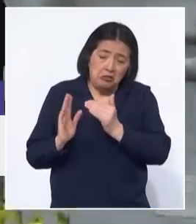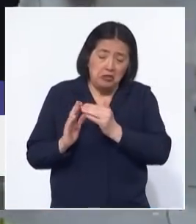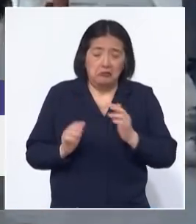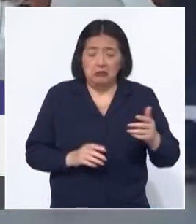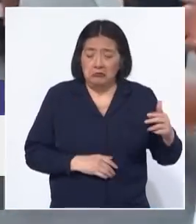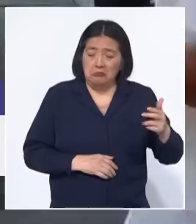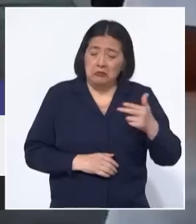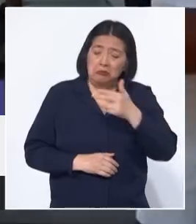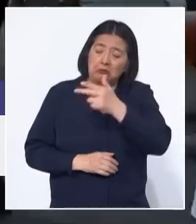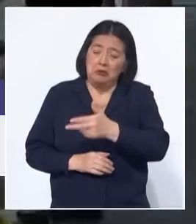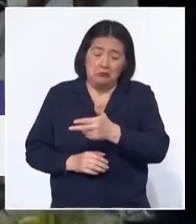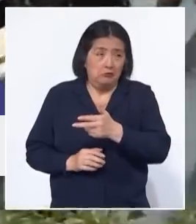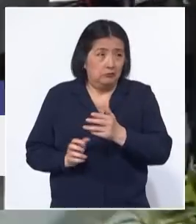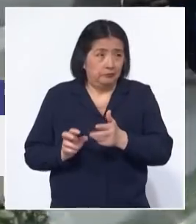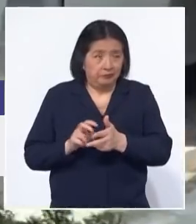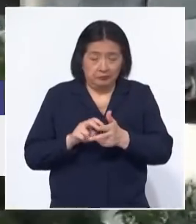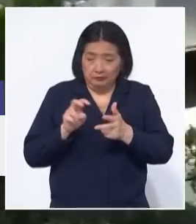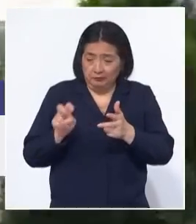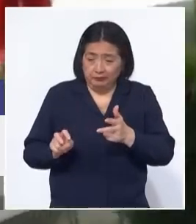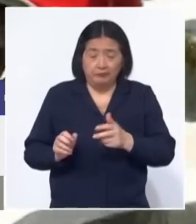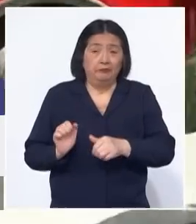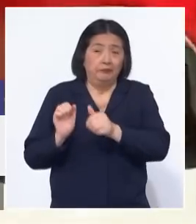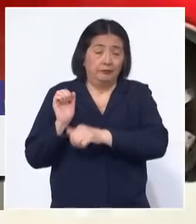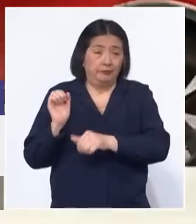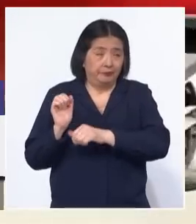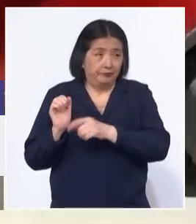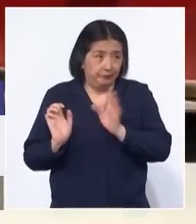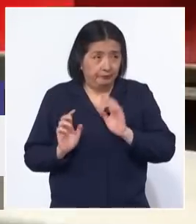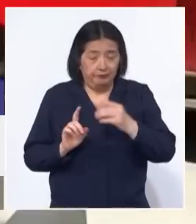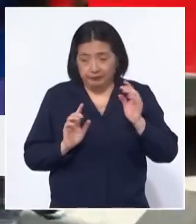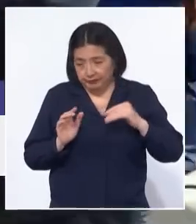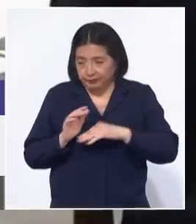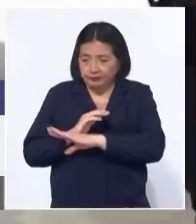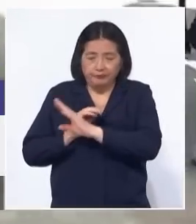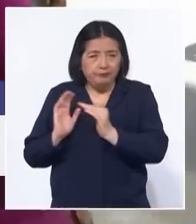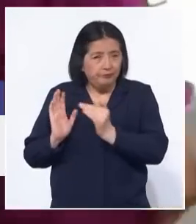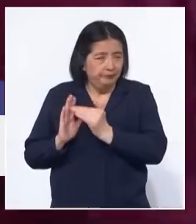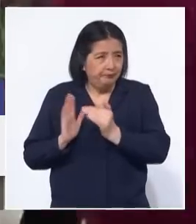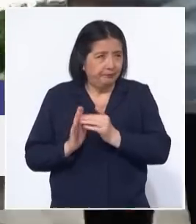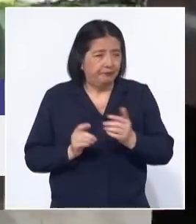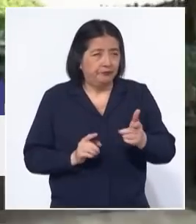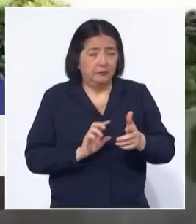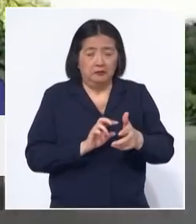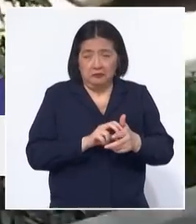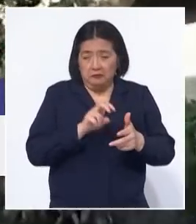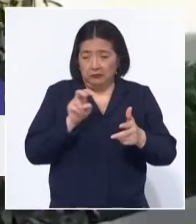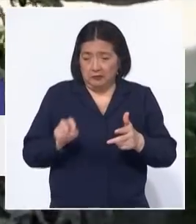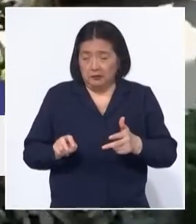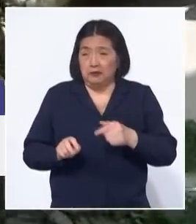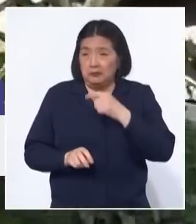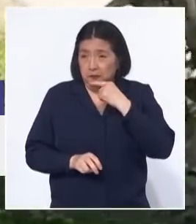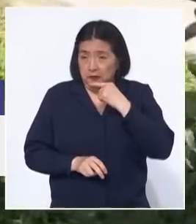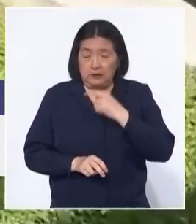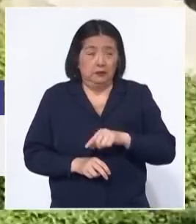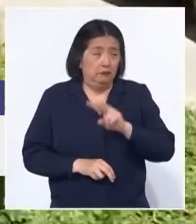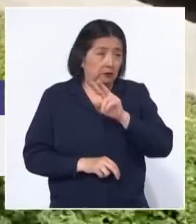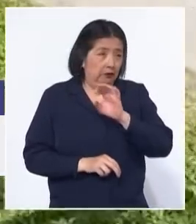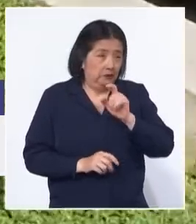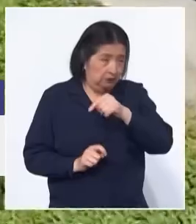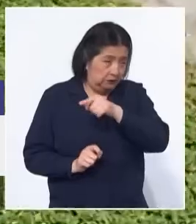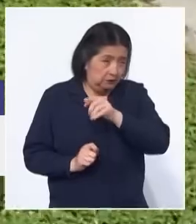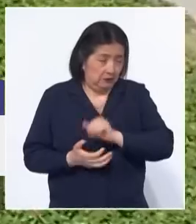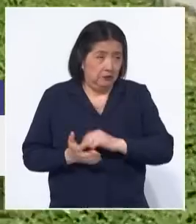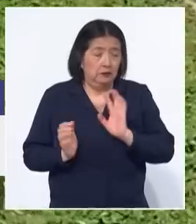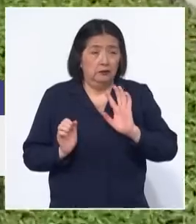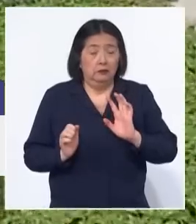colegio, y justo había bajado ya el hermanito y había entrado a casa, y cuando bajaba Valeria ha sido ahí el